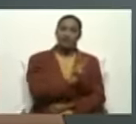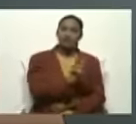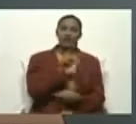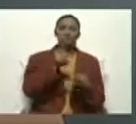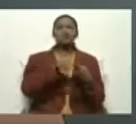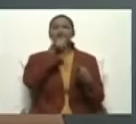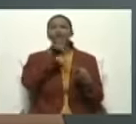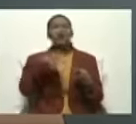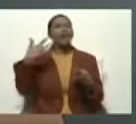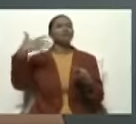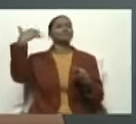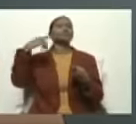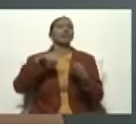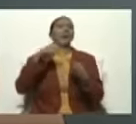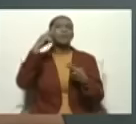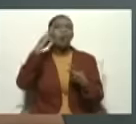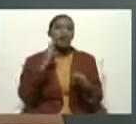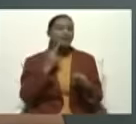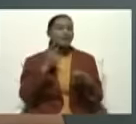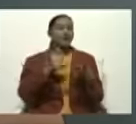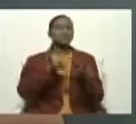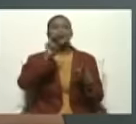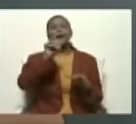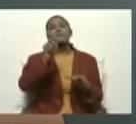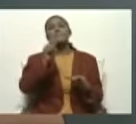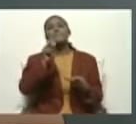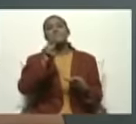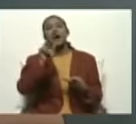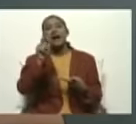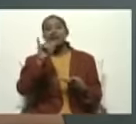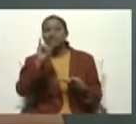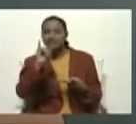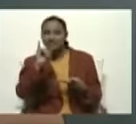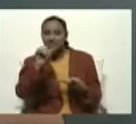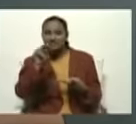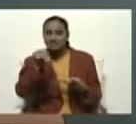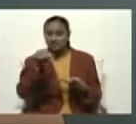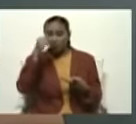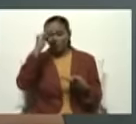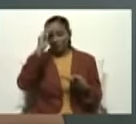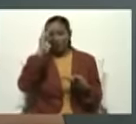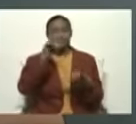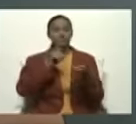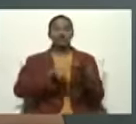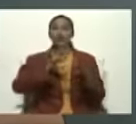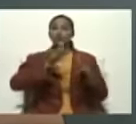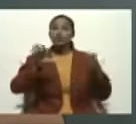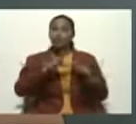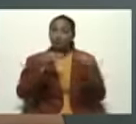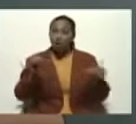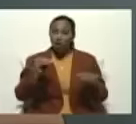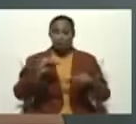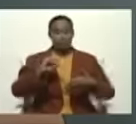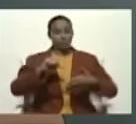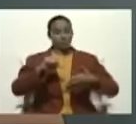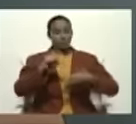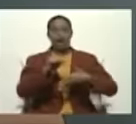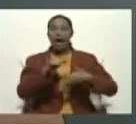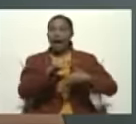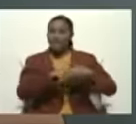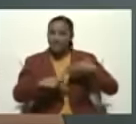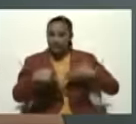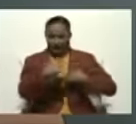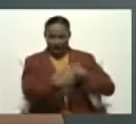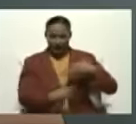ver con Martí, que tienen que ver con esa historia de la patria grande que es América y, por supuesto, tiene un nivel